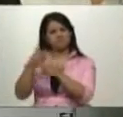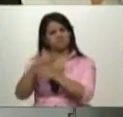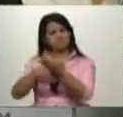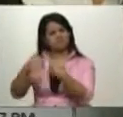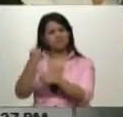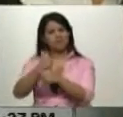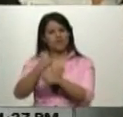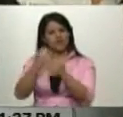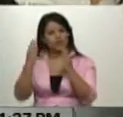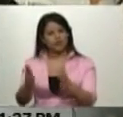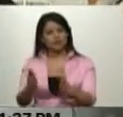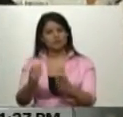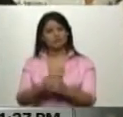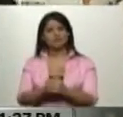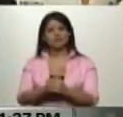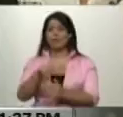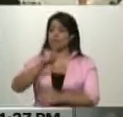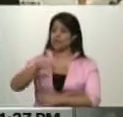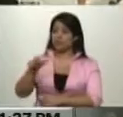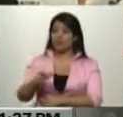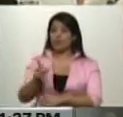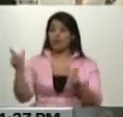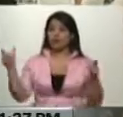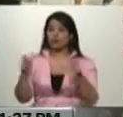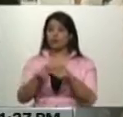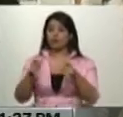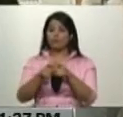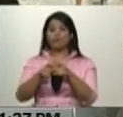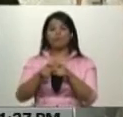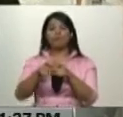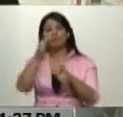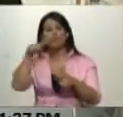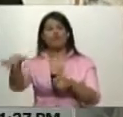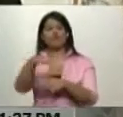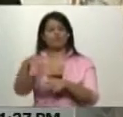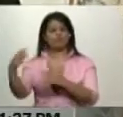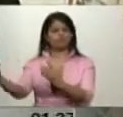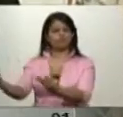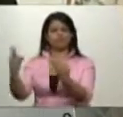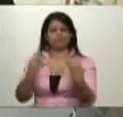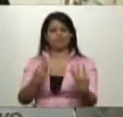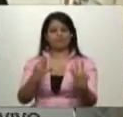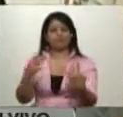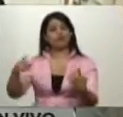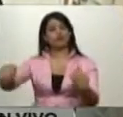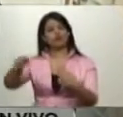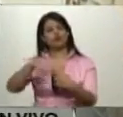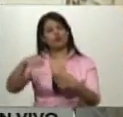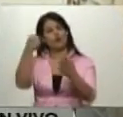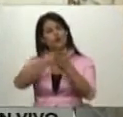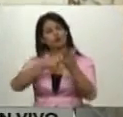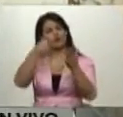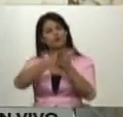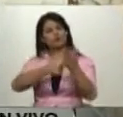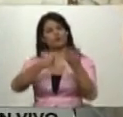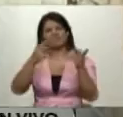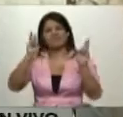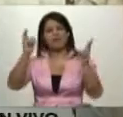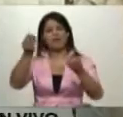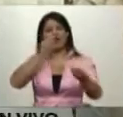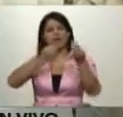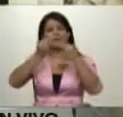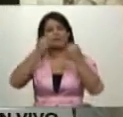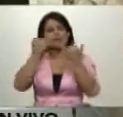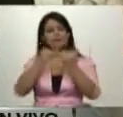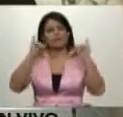compañeros también de los movimientos, del movimiento popular, luchando por la soberanía agroalimentaria del